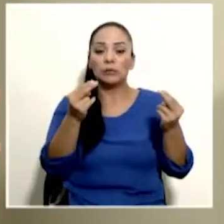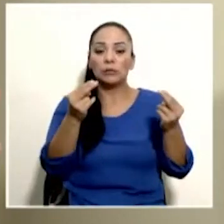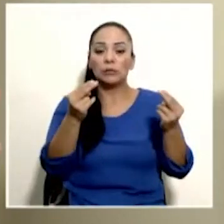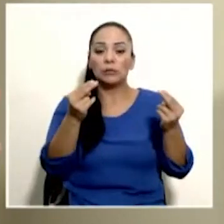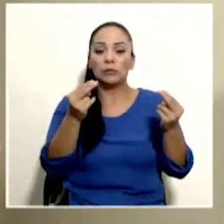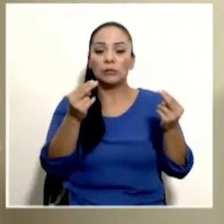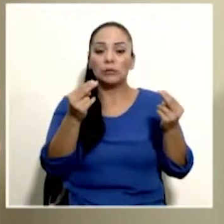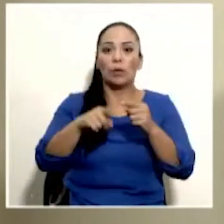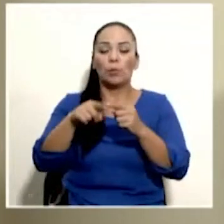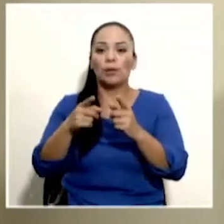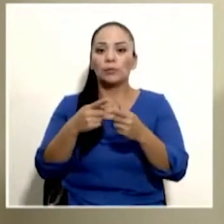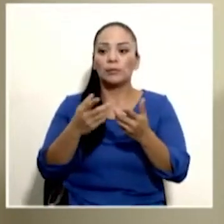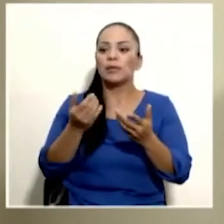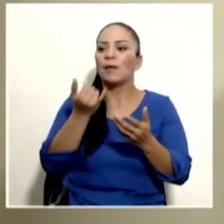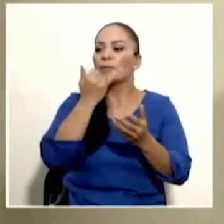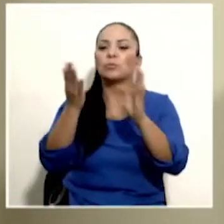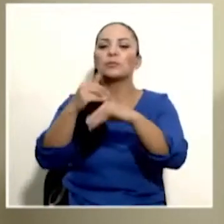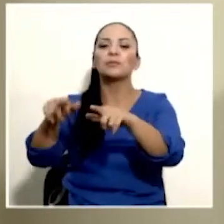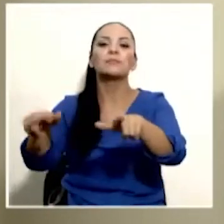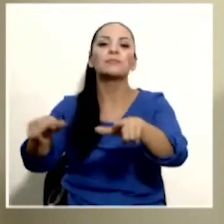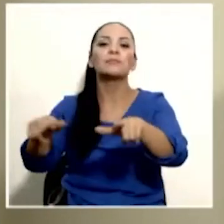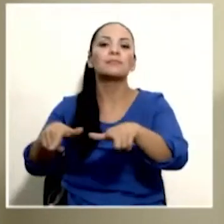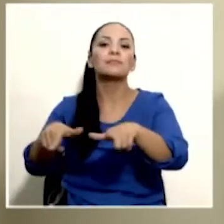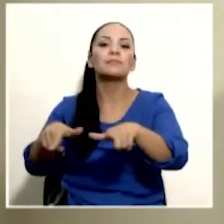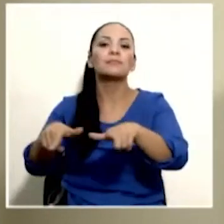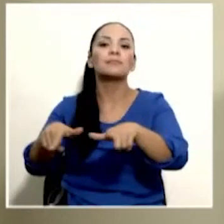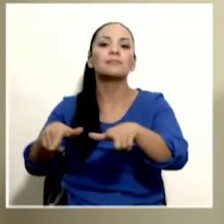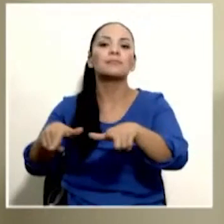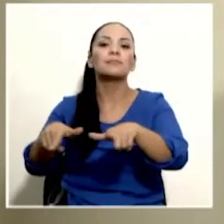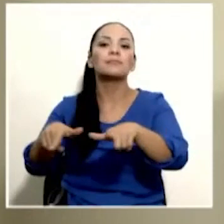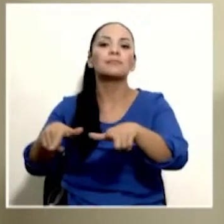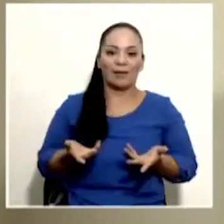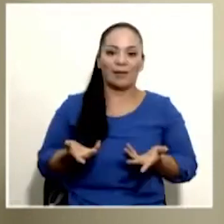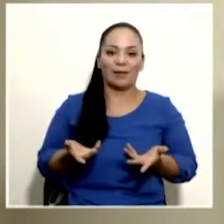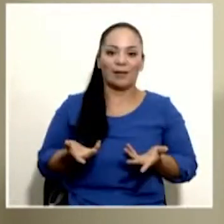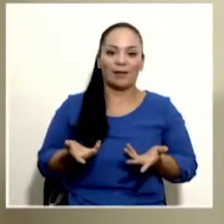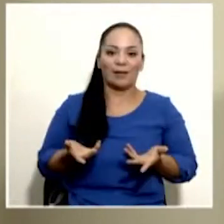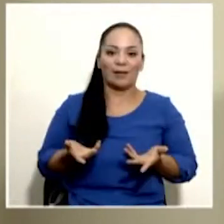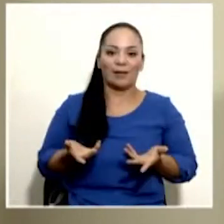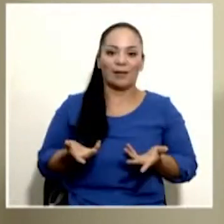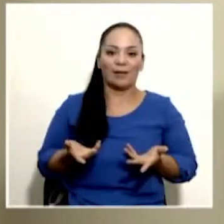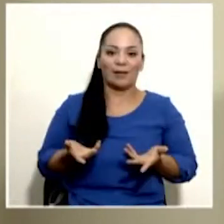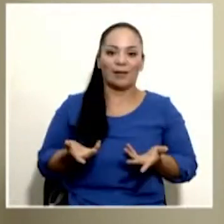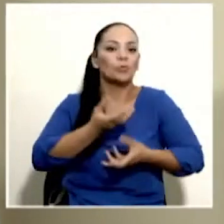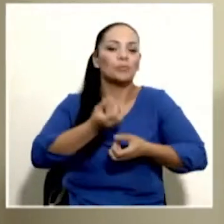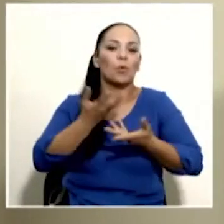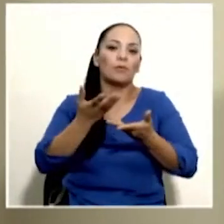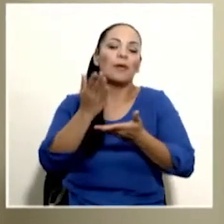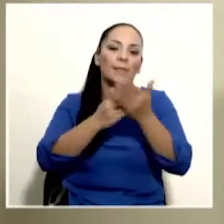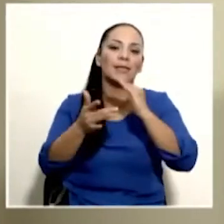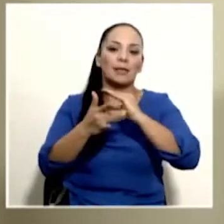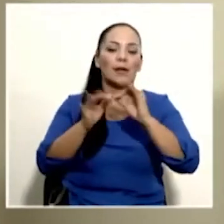y no está la propiedad porque está en otra parte esa es la pregunta y yo creo que don álvaro lo expresó en términos técnicos